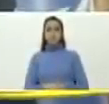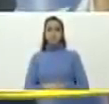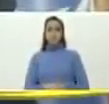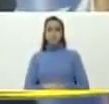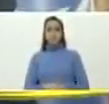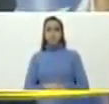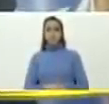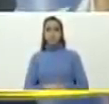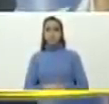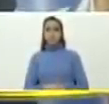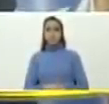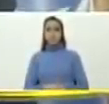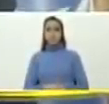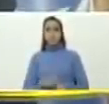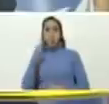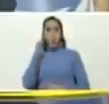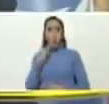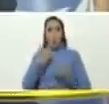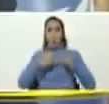al gigante Simón Bolívar.